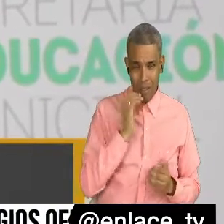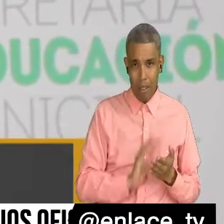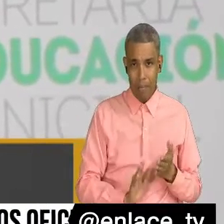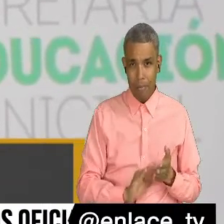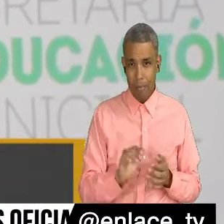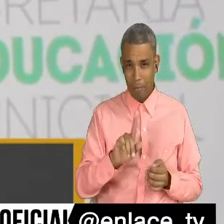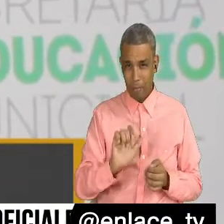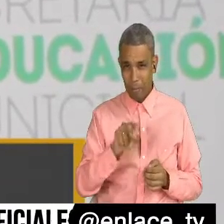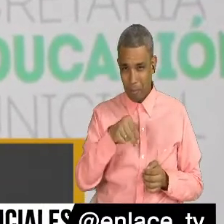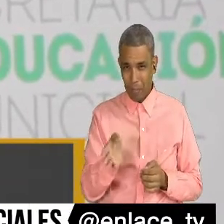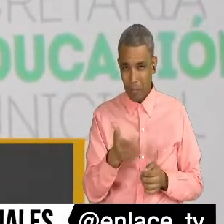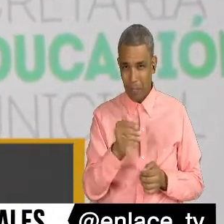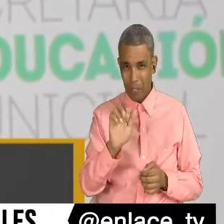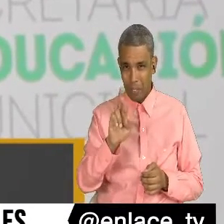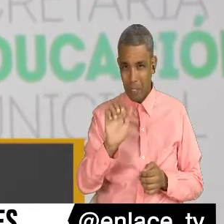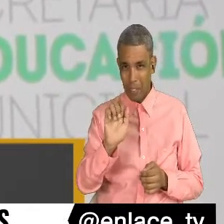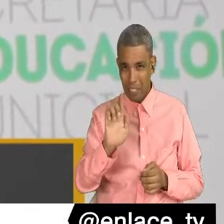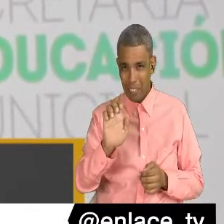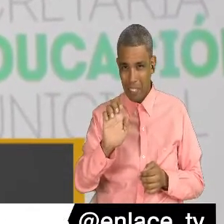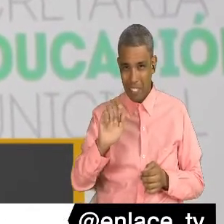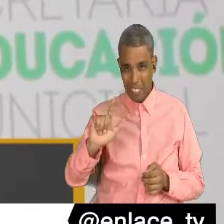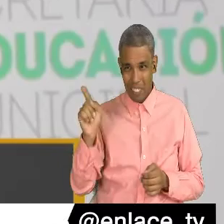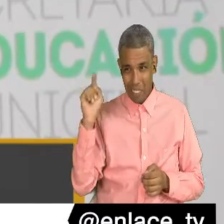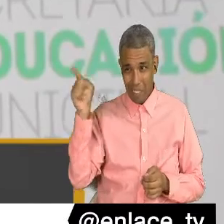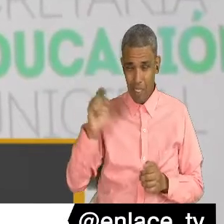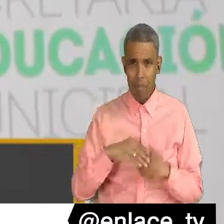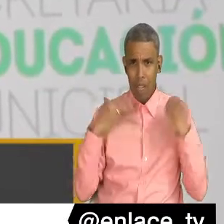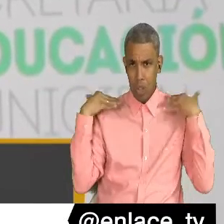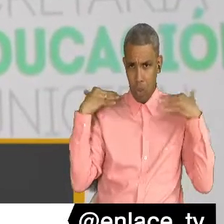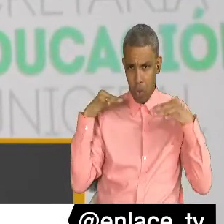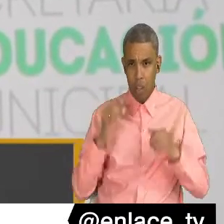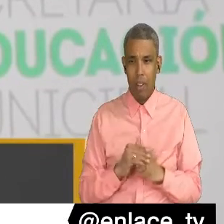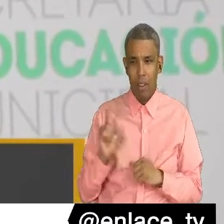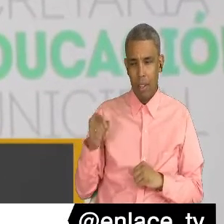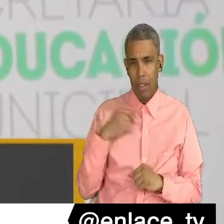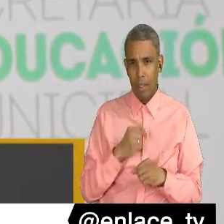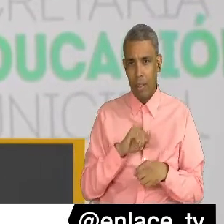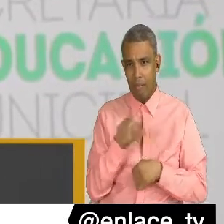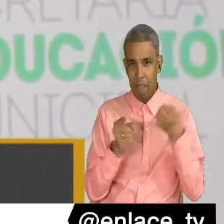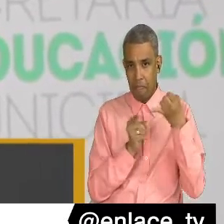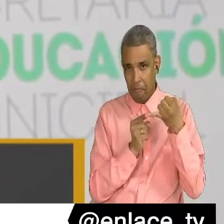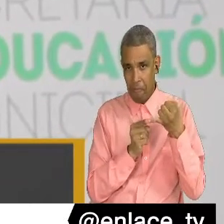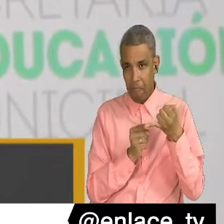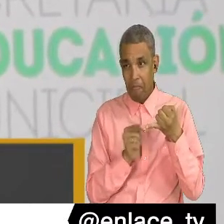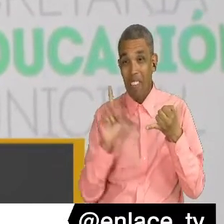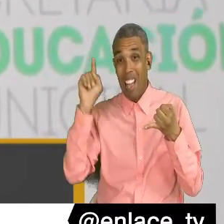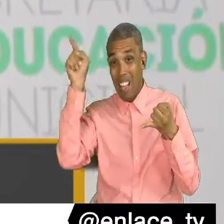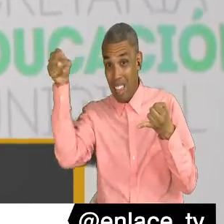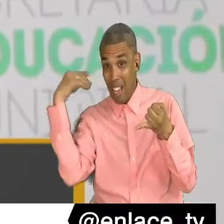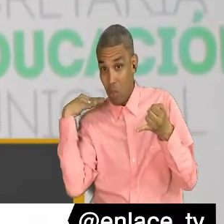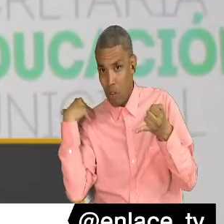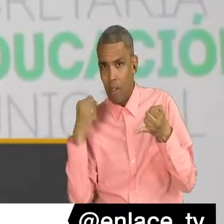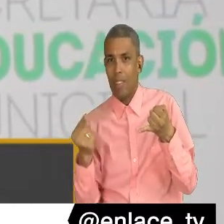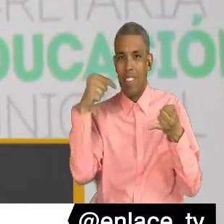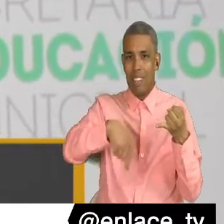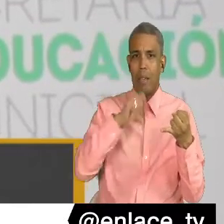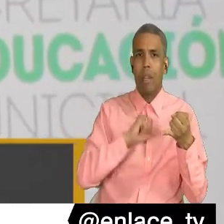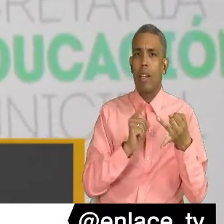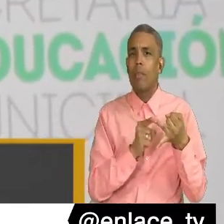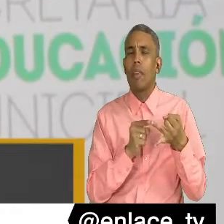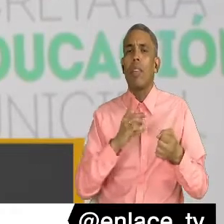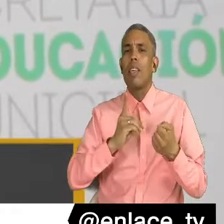la administración municipal con el sector rural. Y vamos a arrancar también con el Colegio Diego Hernández de Gallego. Tenemos